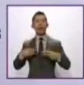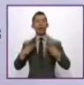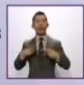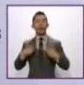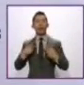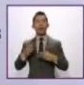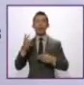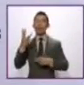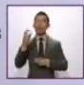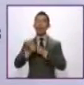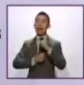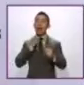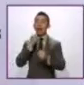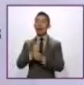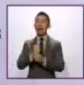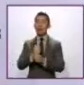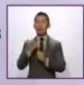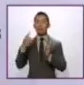en 3 años